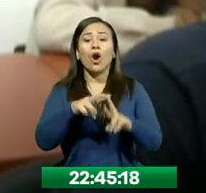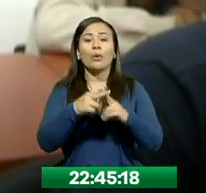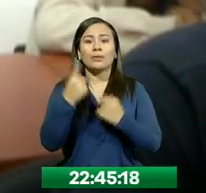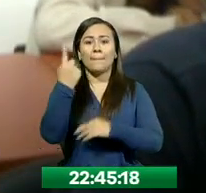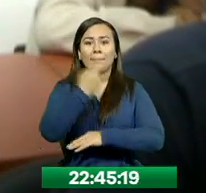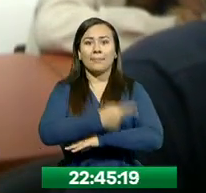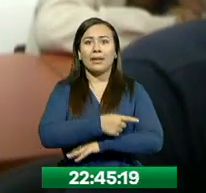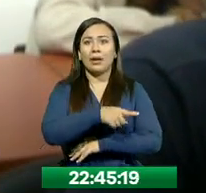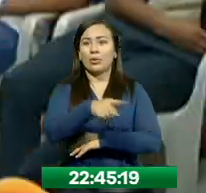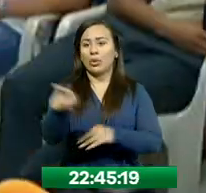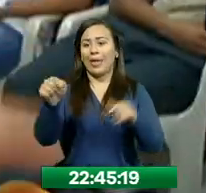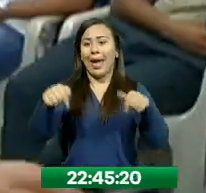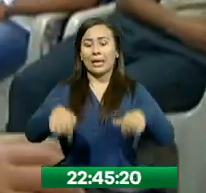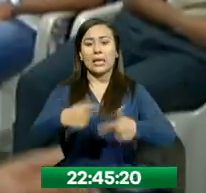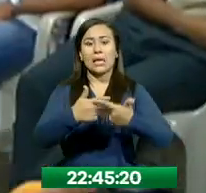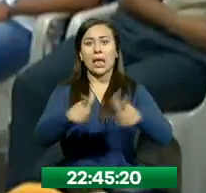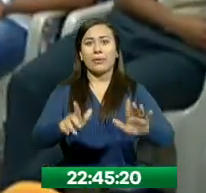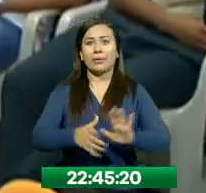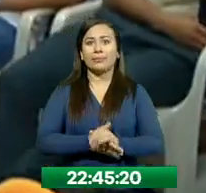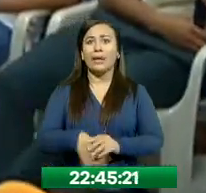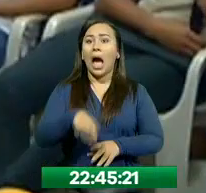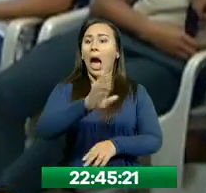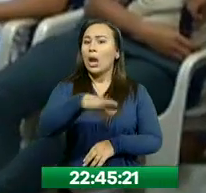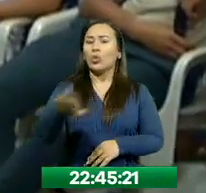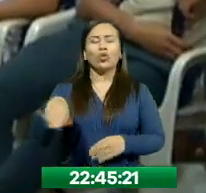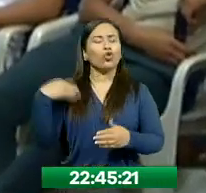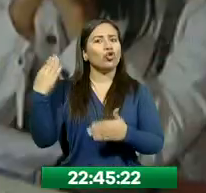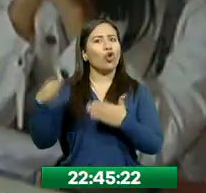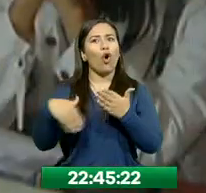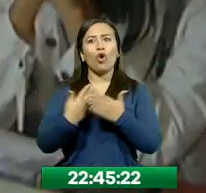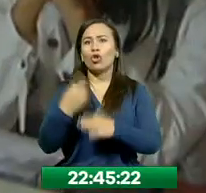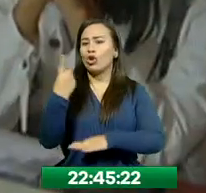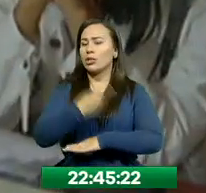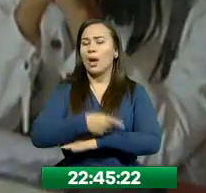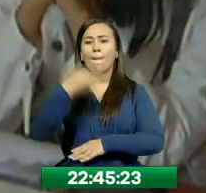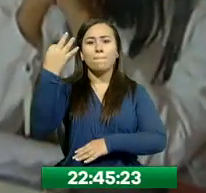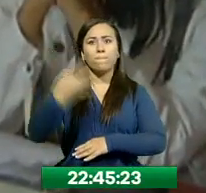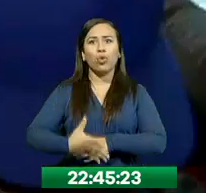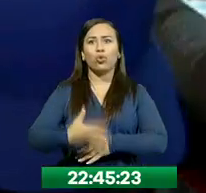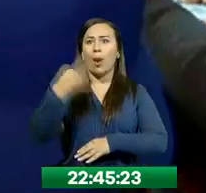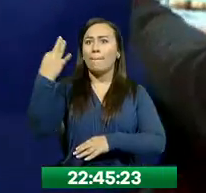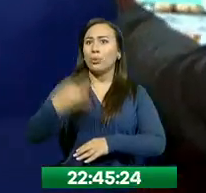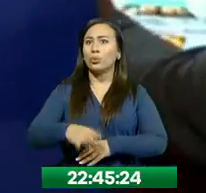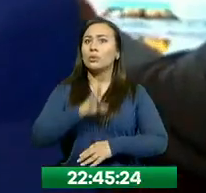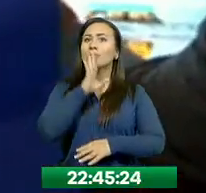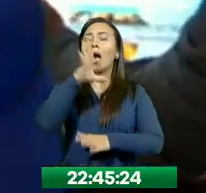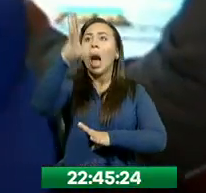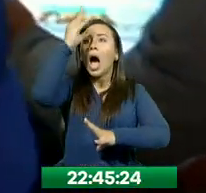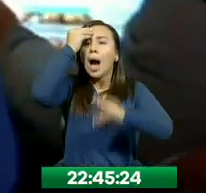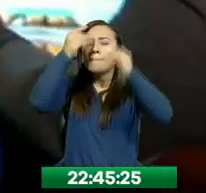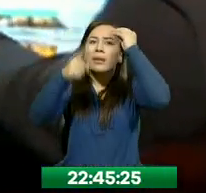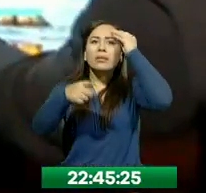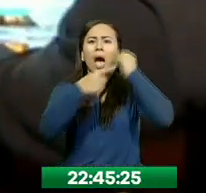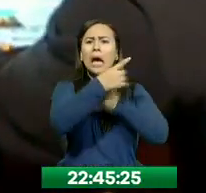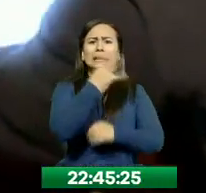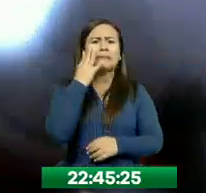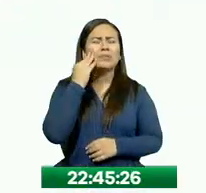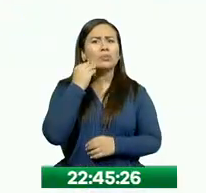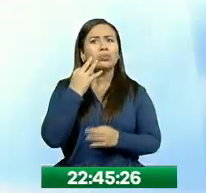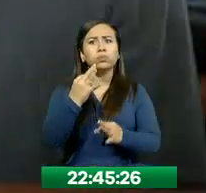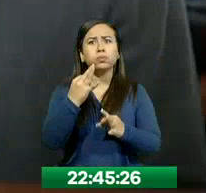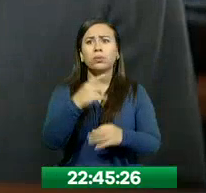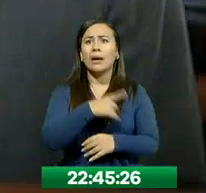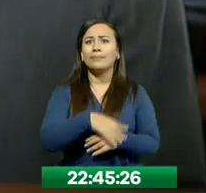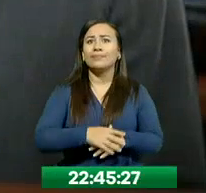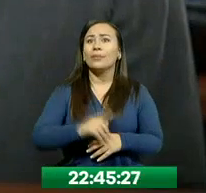día es que ellos eran libres. Los estudiantes van todos los días puntuales a sus clases, ansiosos de aprender. Hay personas que no cuentan